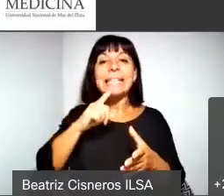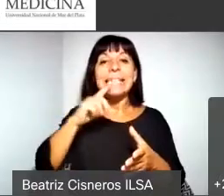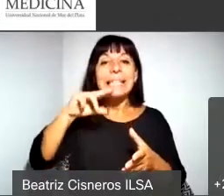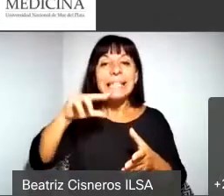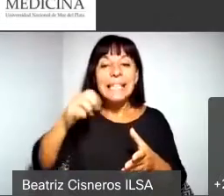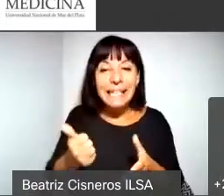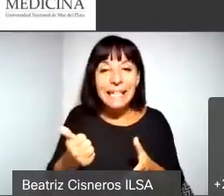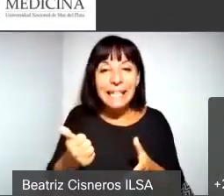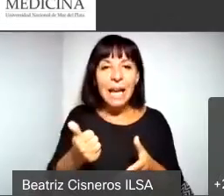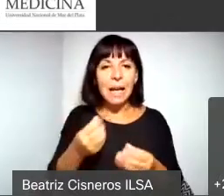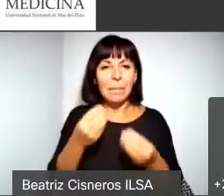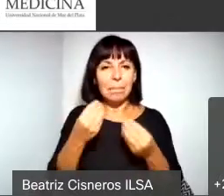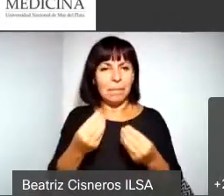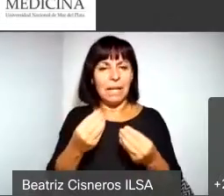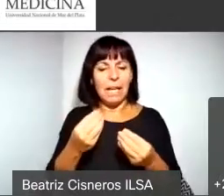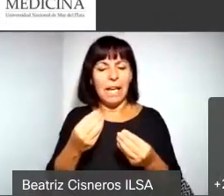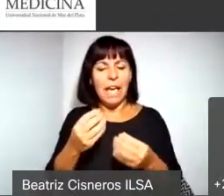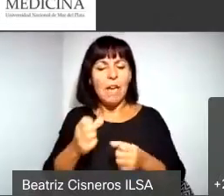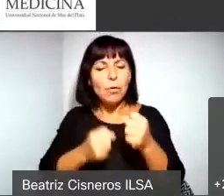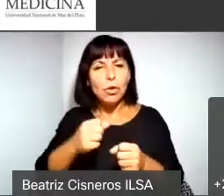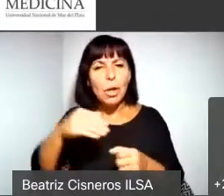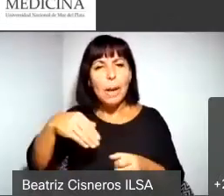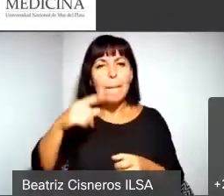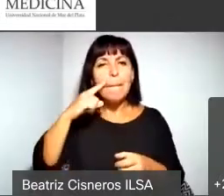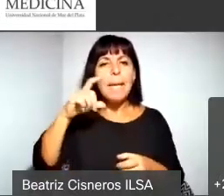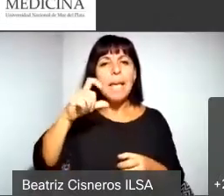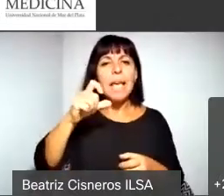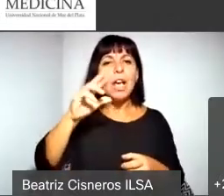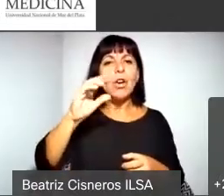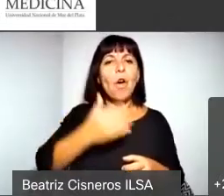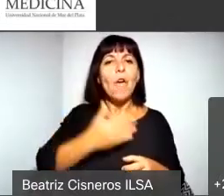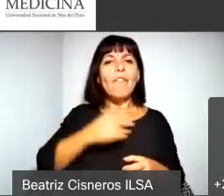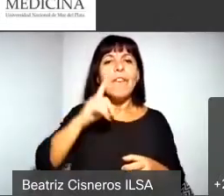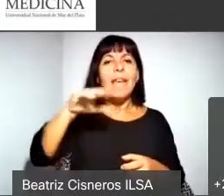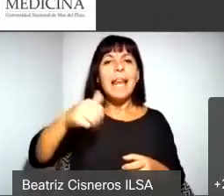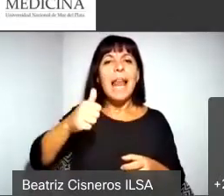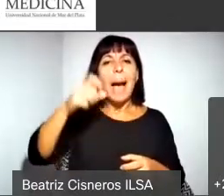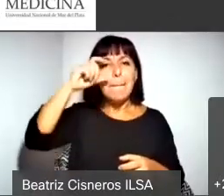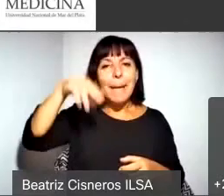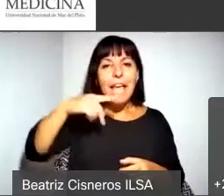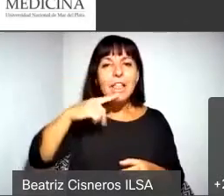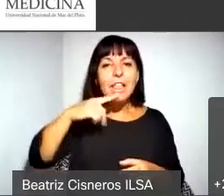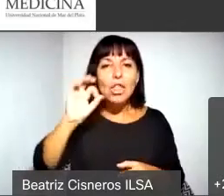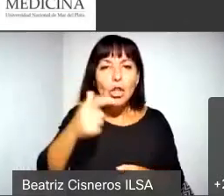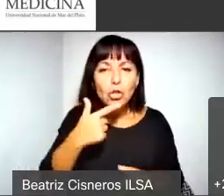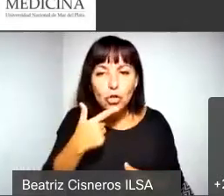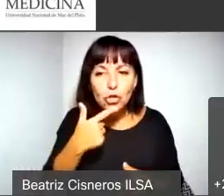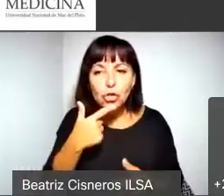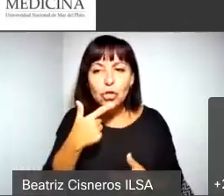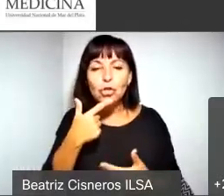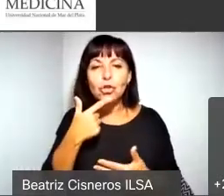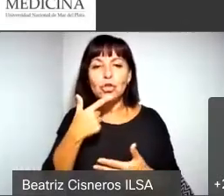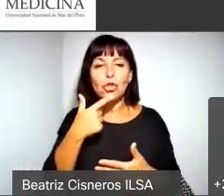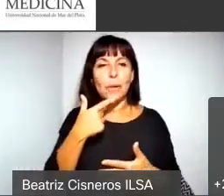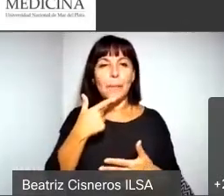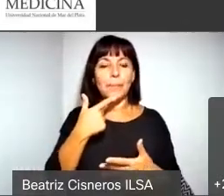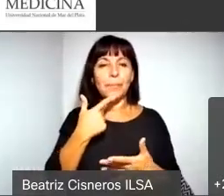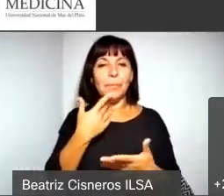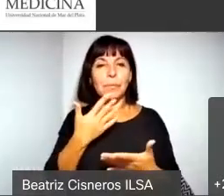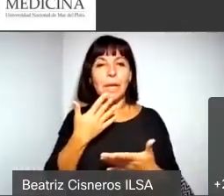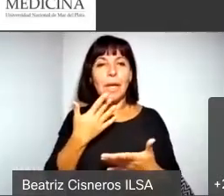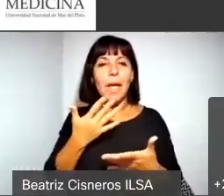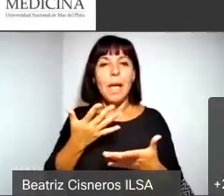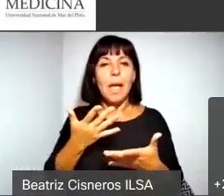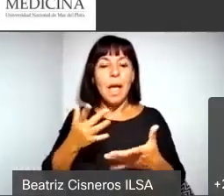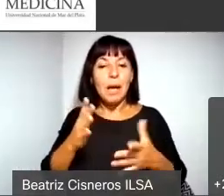van a desempeñar los microfilamentos? Bueno, van a poder dirigir, ¿sí? Condicionar la estructura,